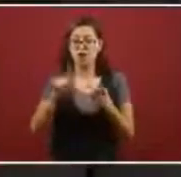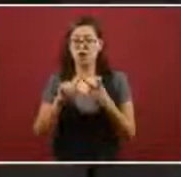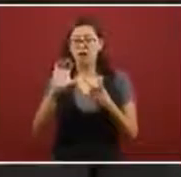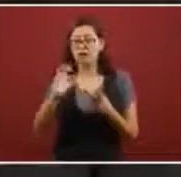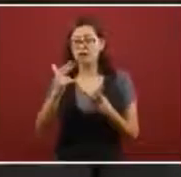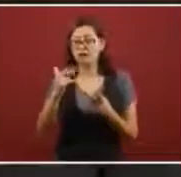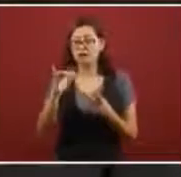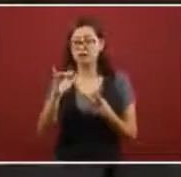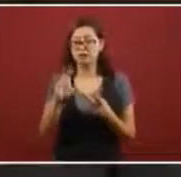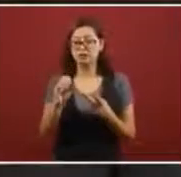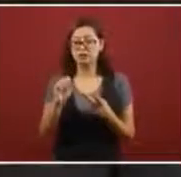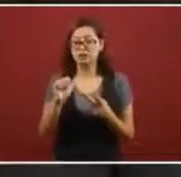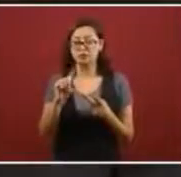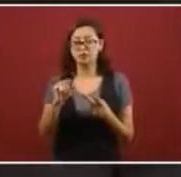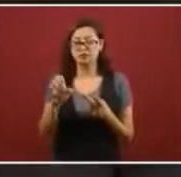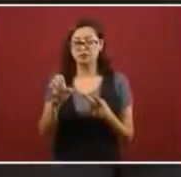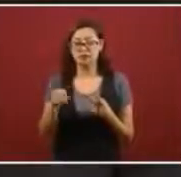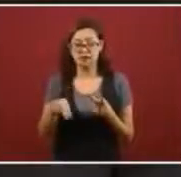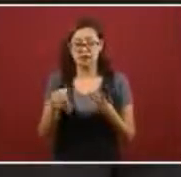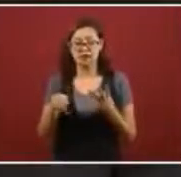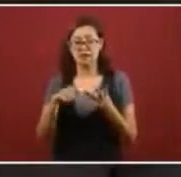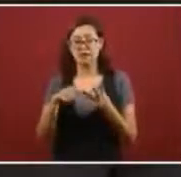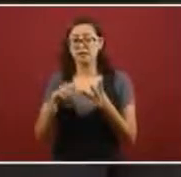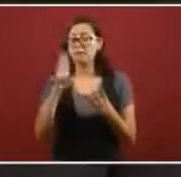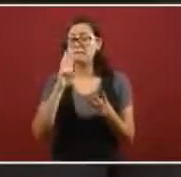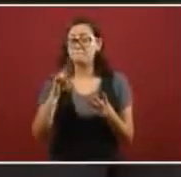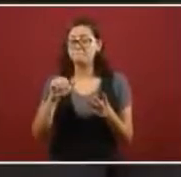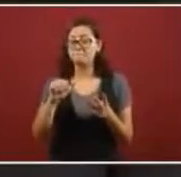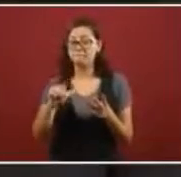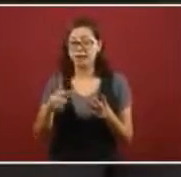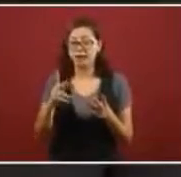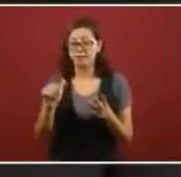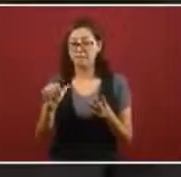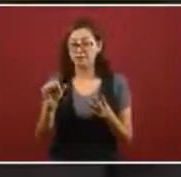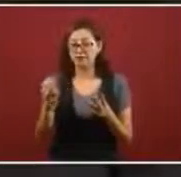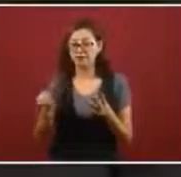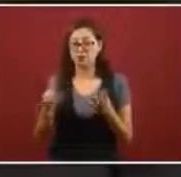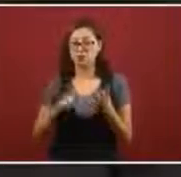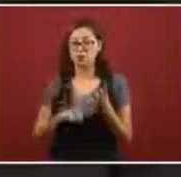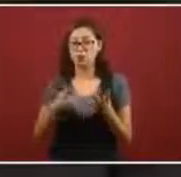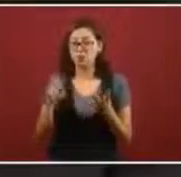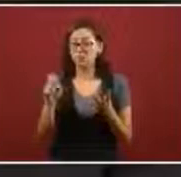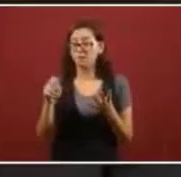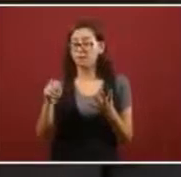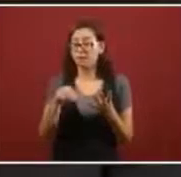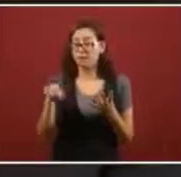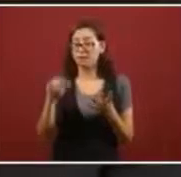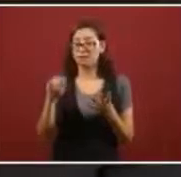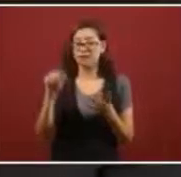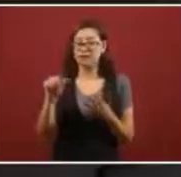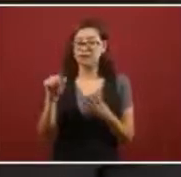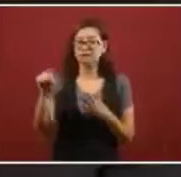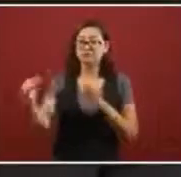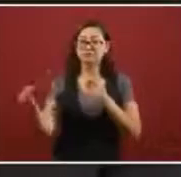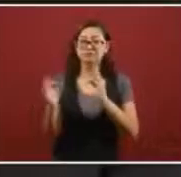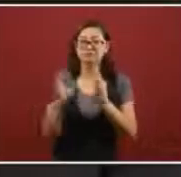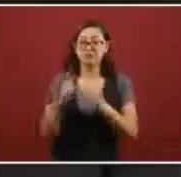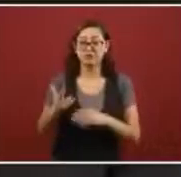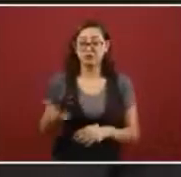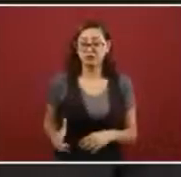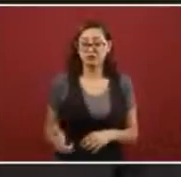Chicoacén, Malpaso, Peñita, en el río Grijalva,